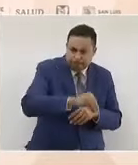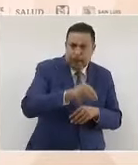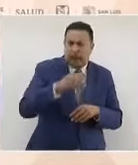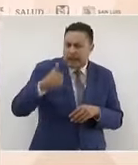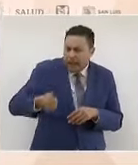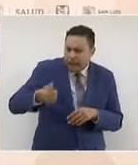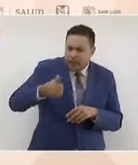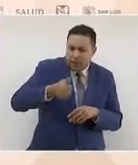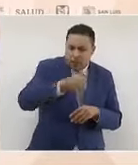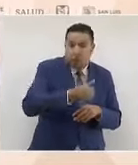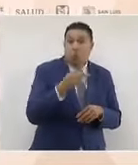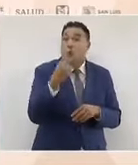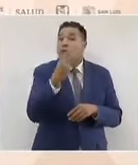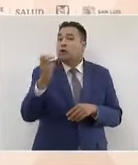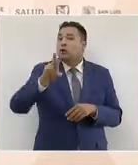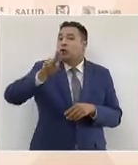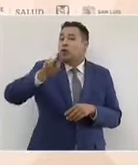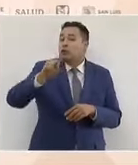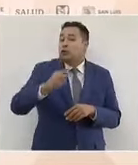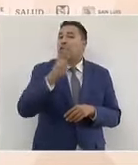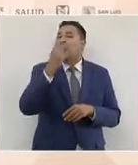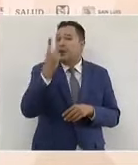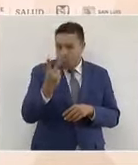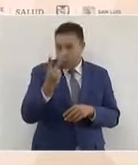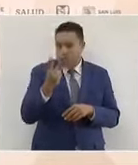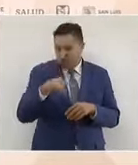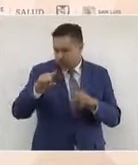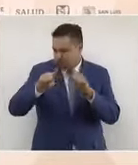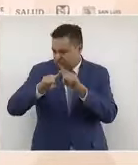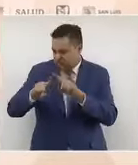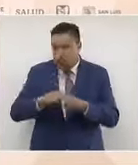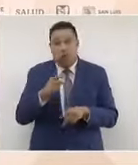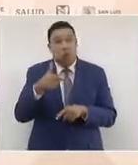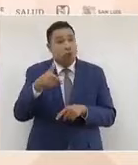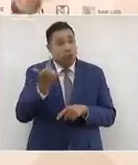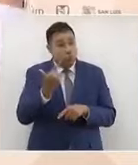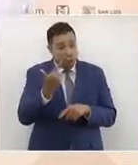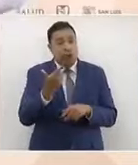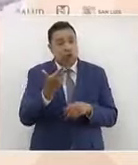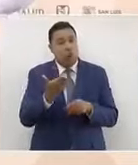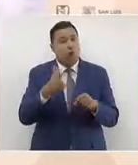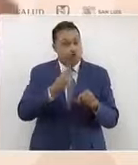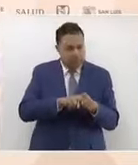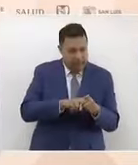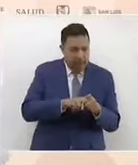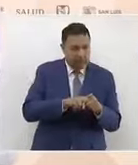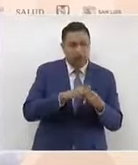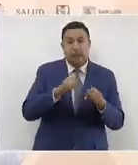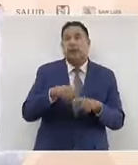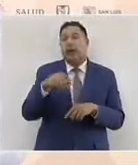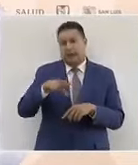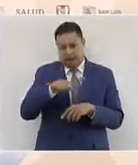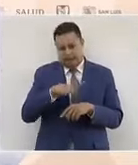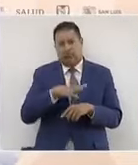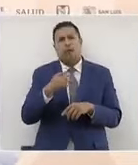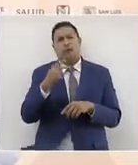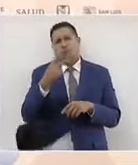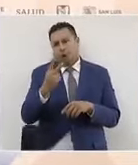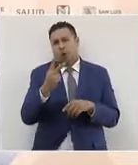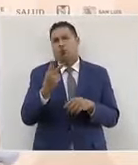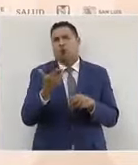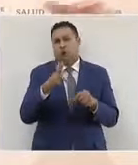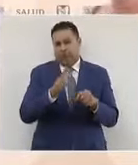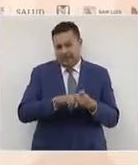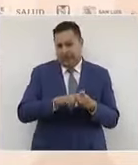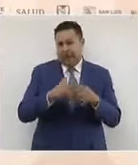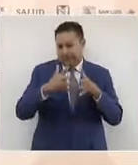hospital, todos los 282 centros de salud, los 12 hospitales y también los 2 grandes hospitales de tercer nivel que tiene